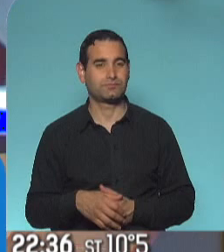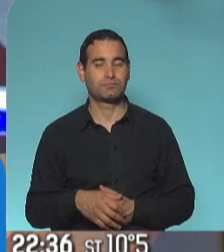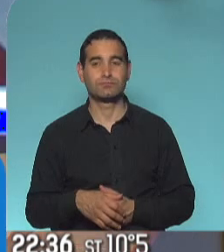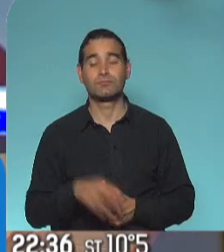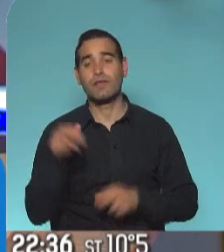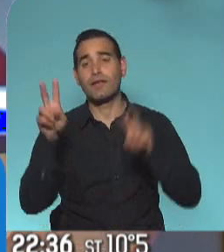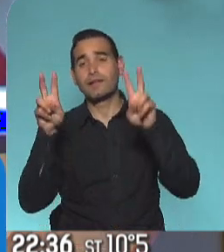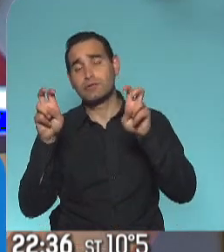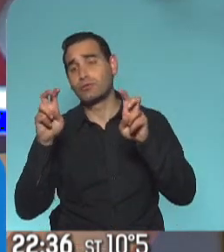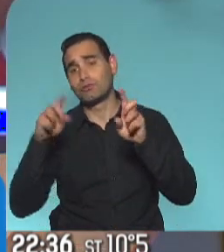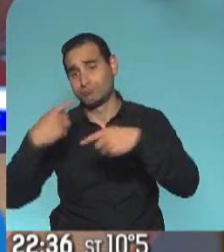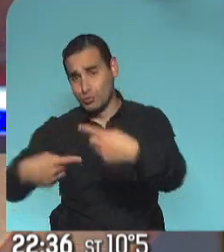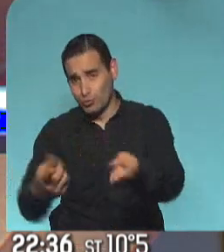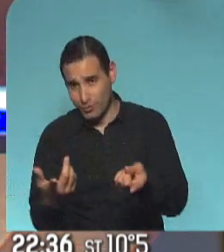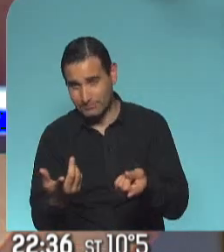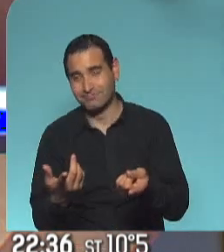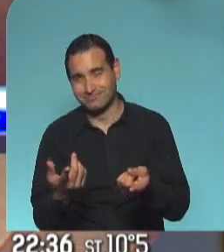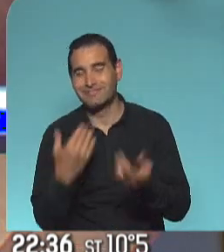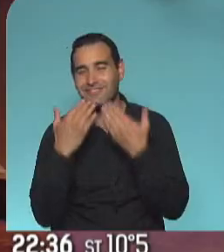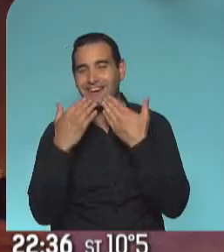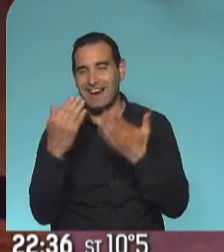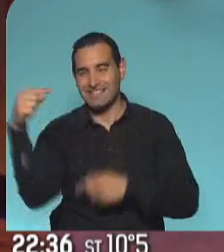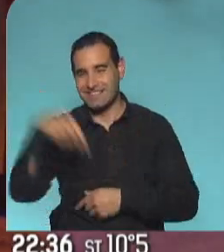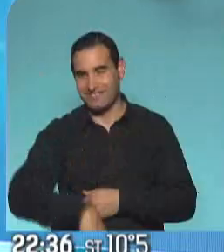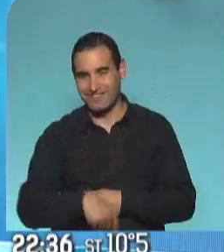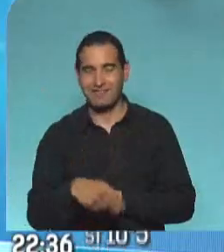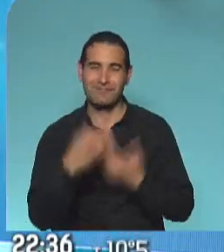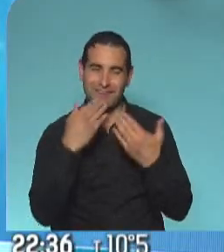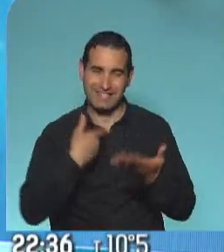ponemos el título "Continuará" y te agradecemos que hayas venido esta noche. A ustedes por invitarme.